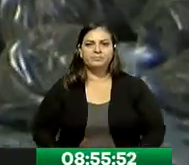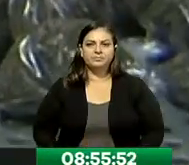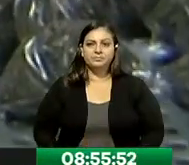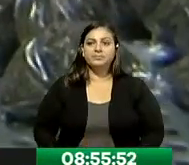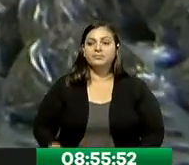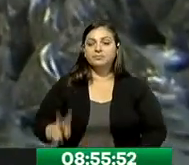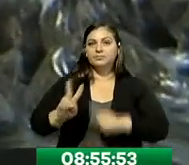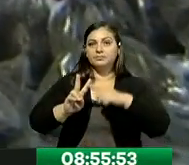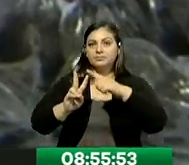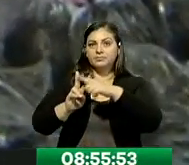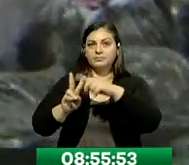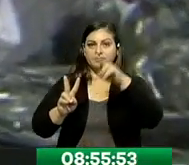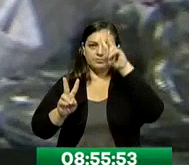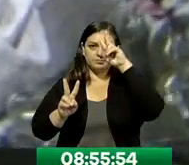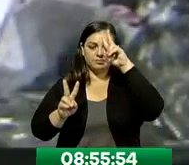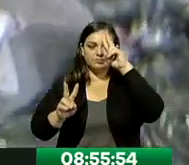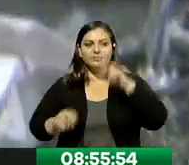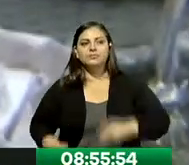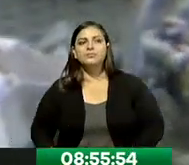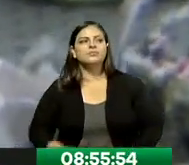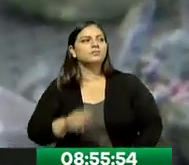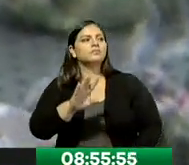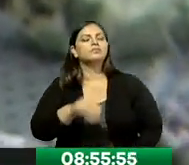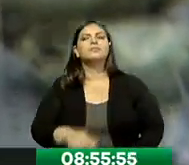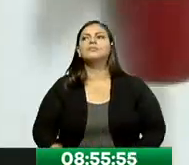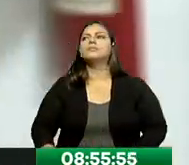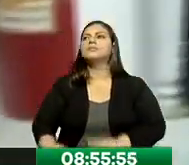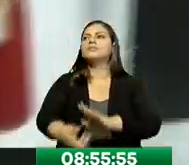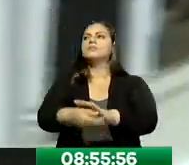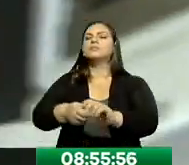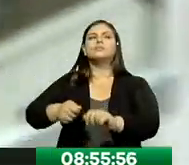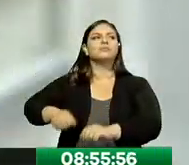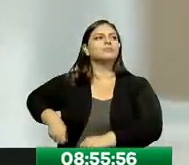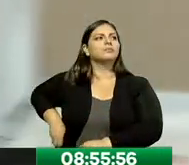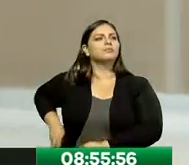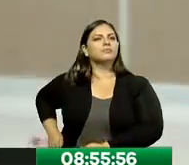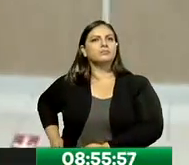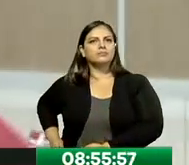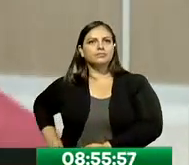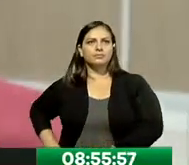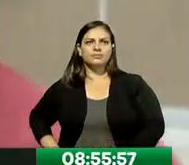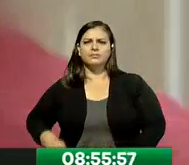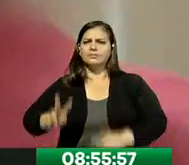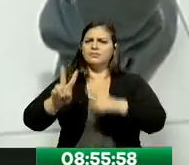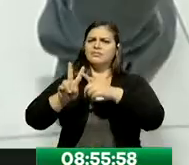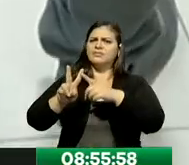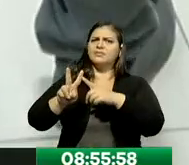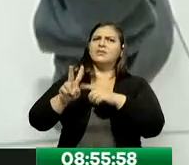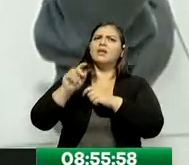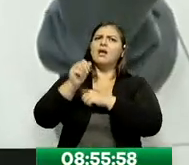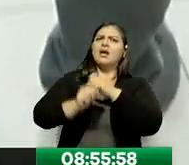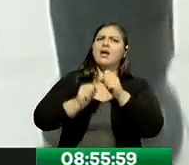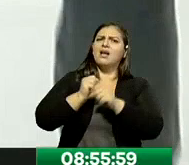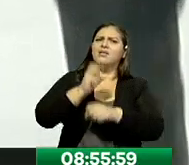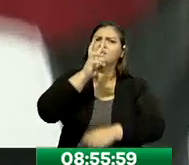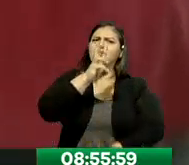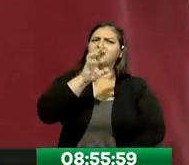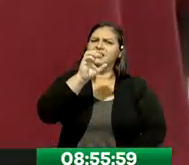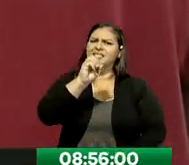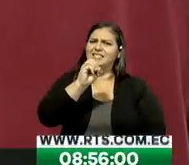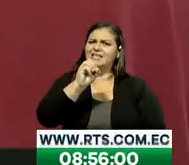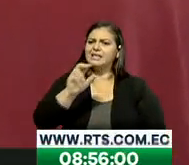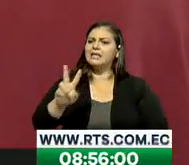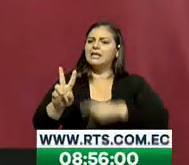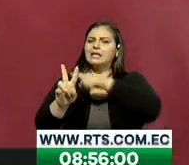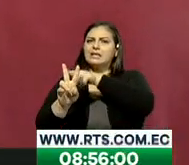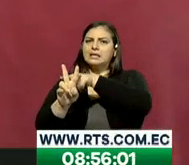manera unas fundas de la conocida droga H. Un aprehendido tiene 60 años. Su compañero registra detenciones